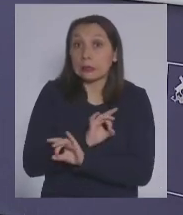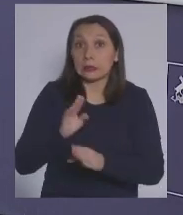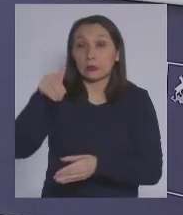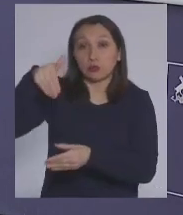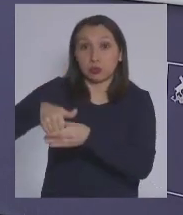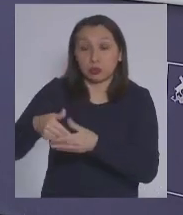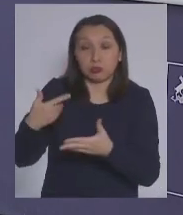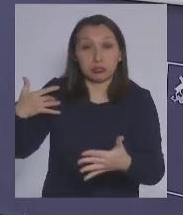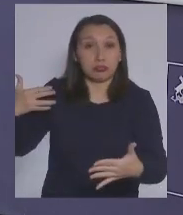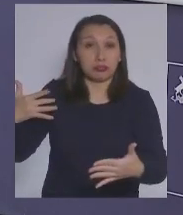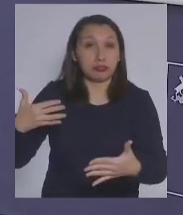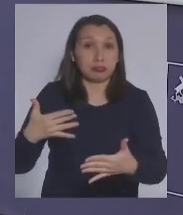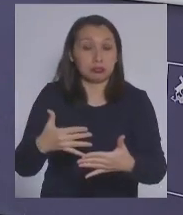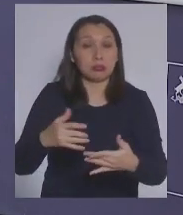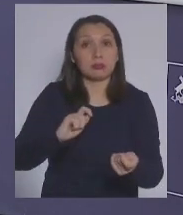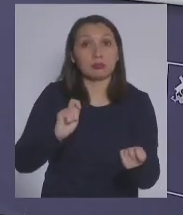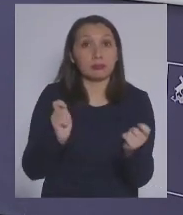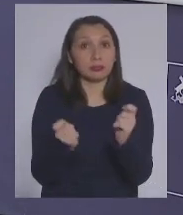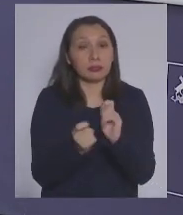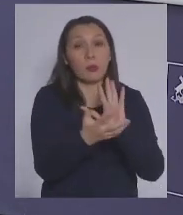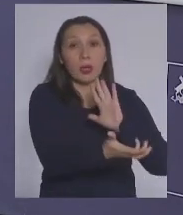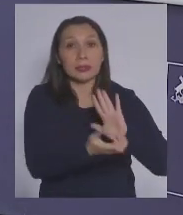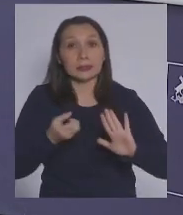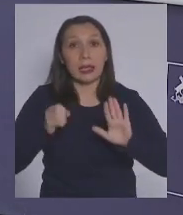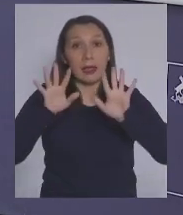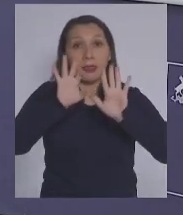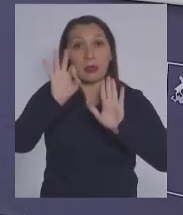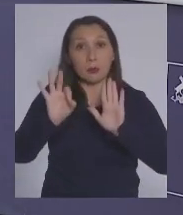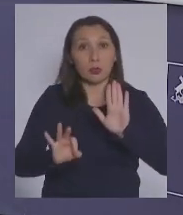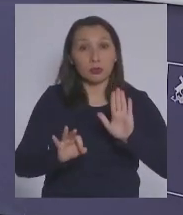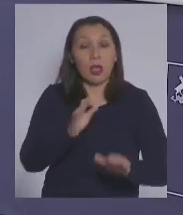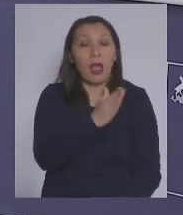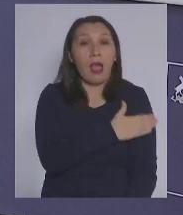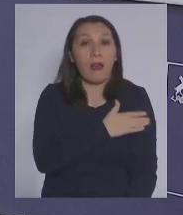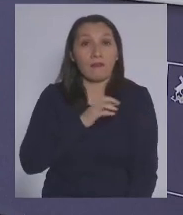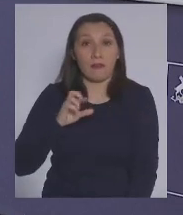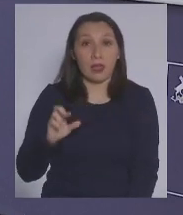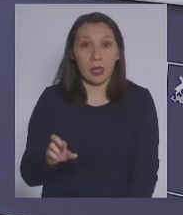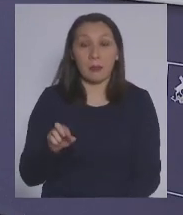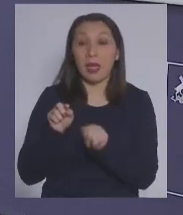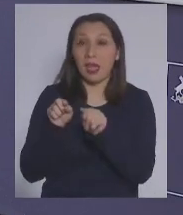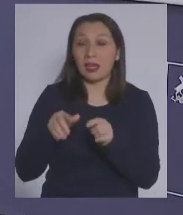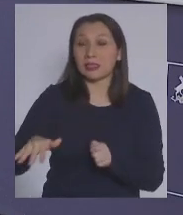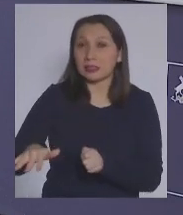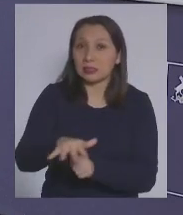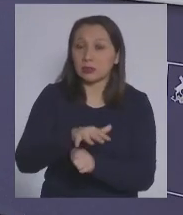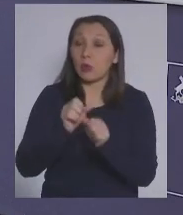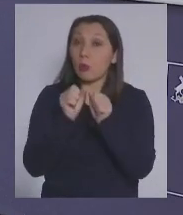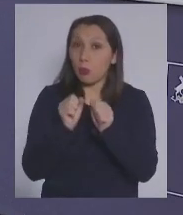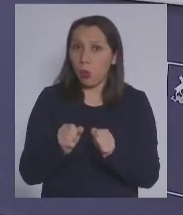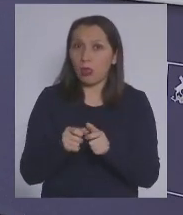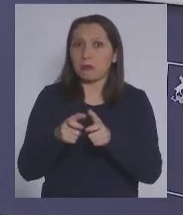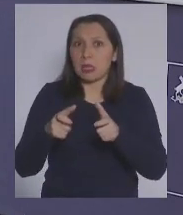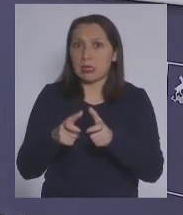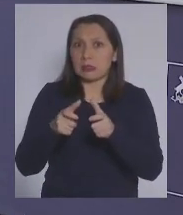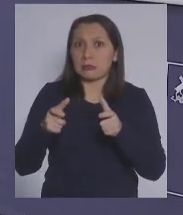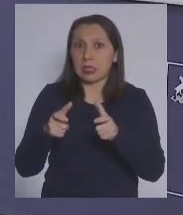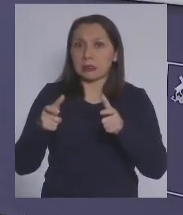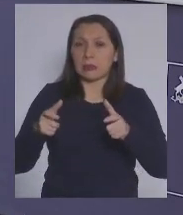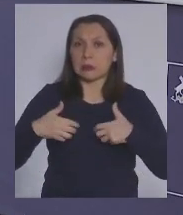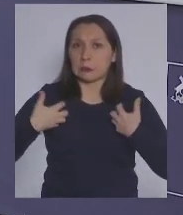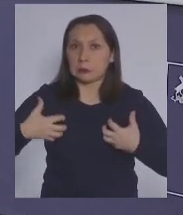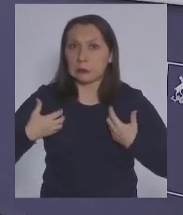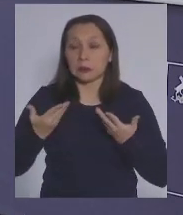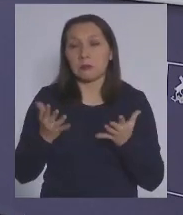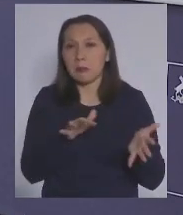está ocurriendo en el congreso de la reforma que permite el retiro del 10% de los fondos previsionales esta situación pueda ir aumentando al menos por